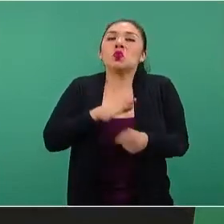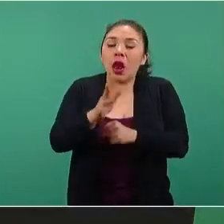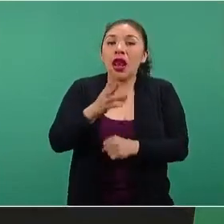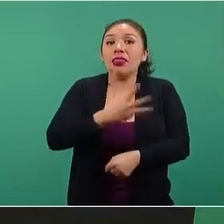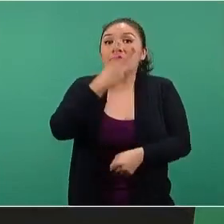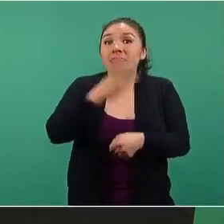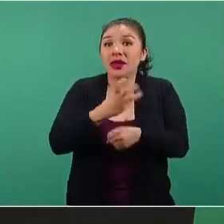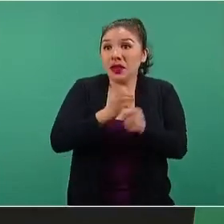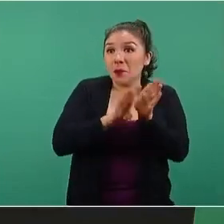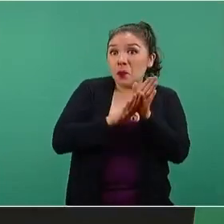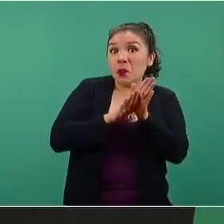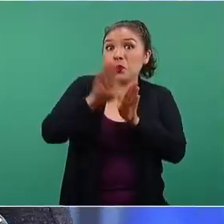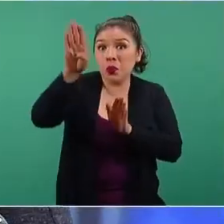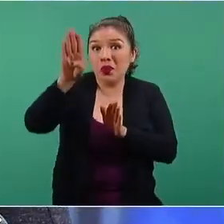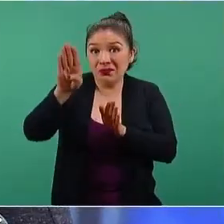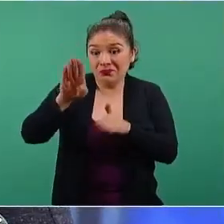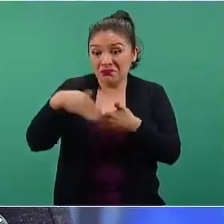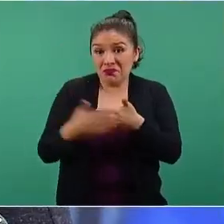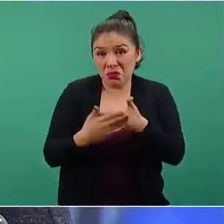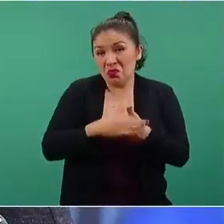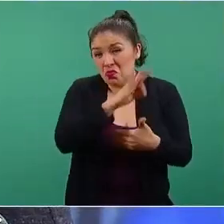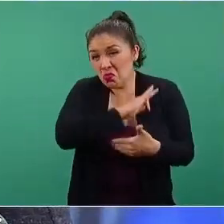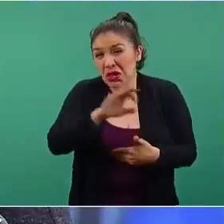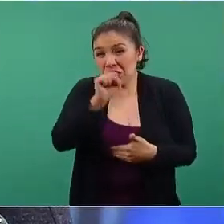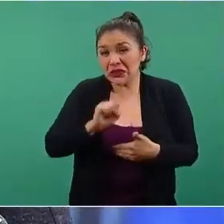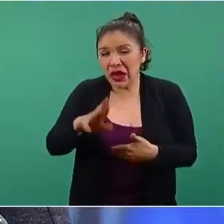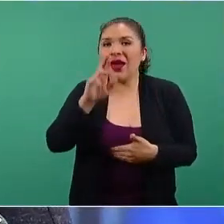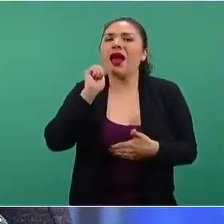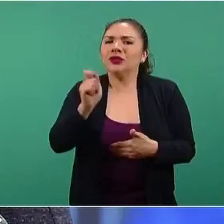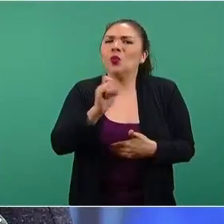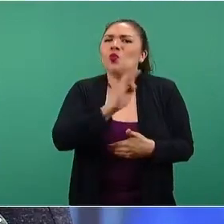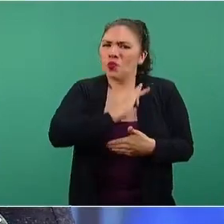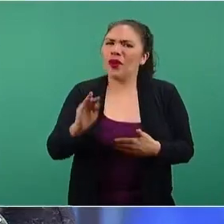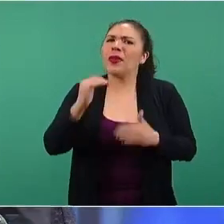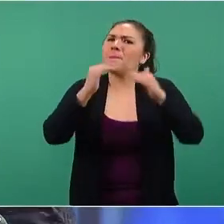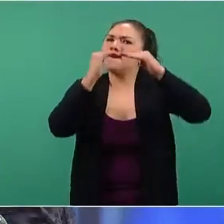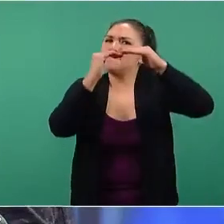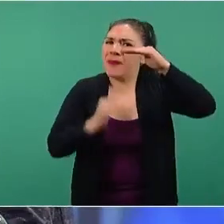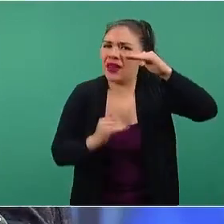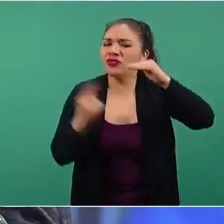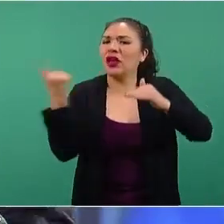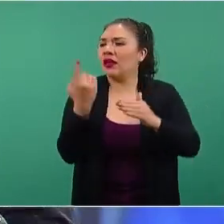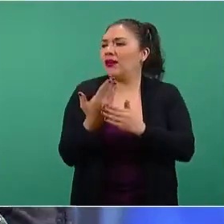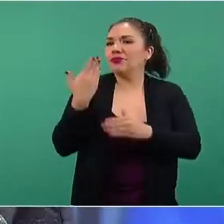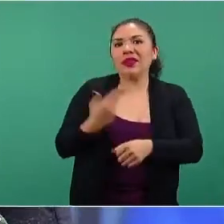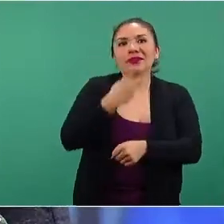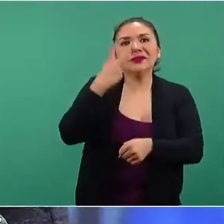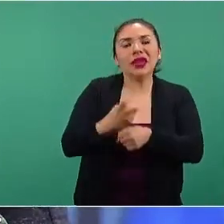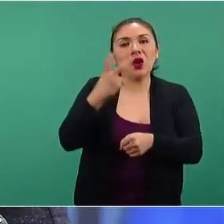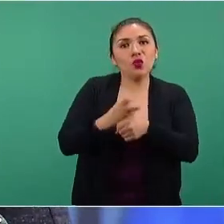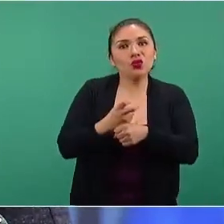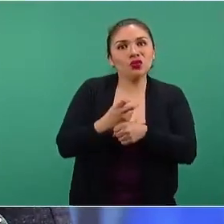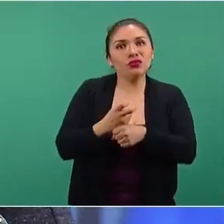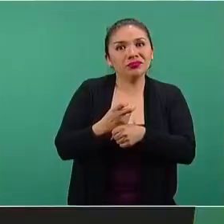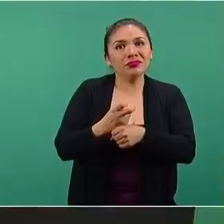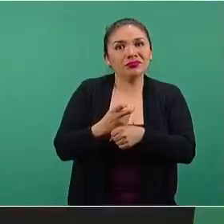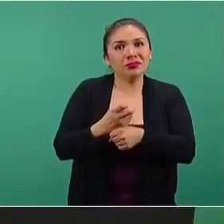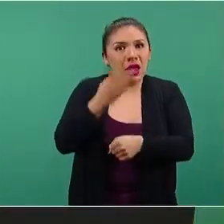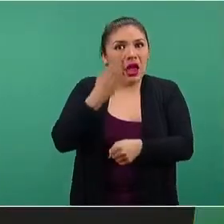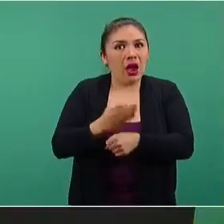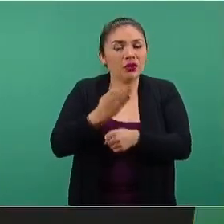tercera ola sea ahora no solo menor que la segunda ola que está